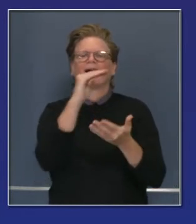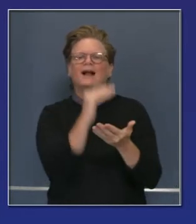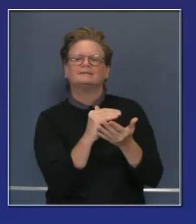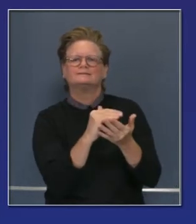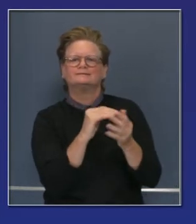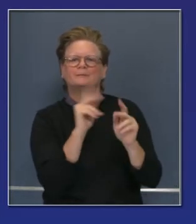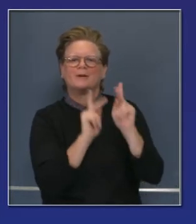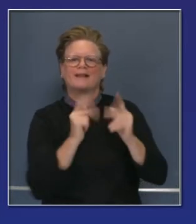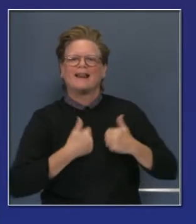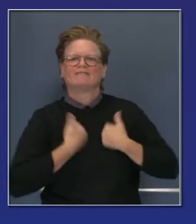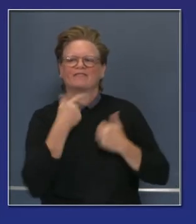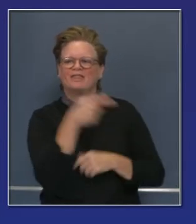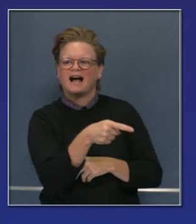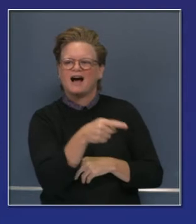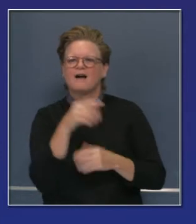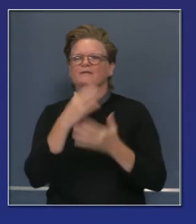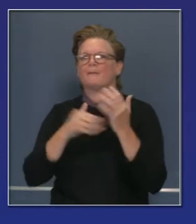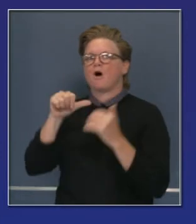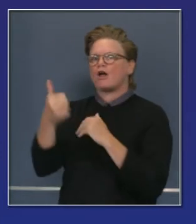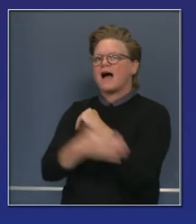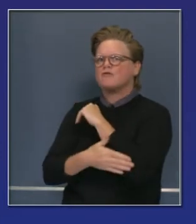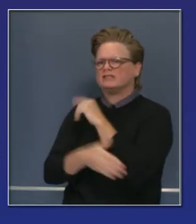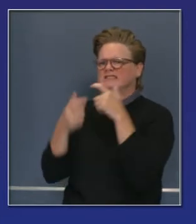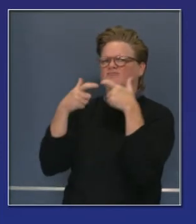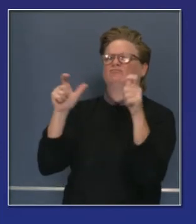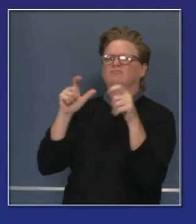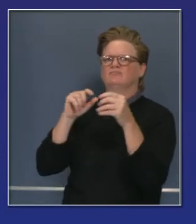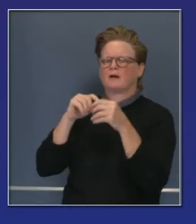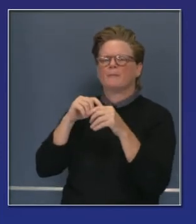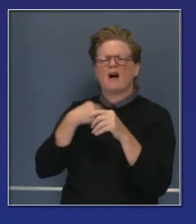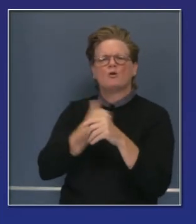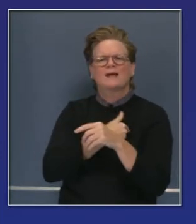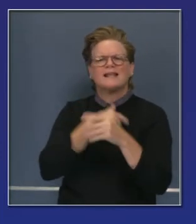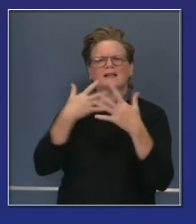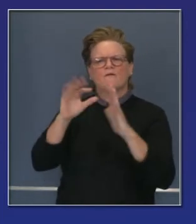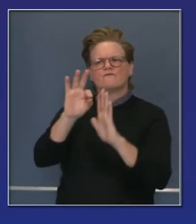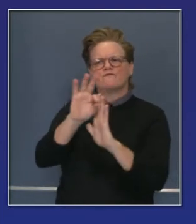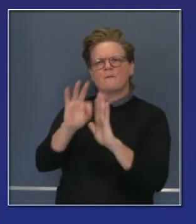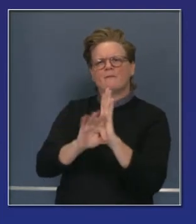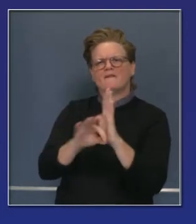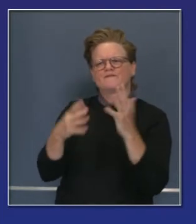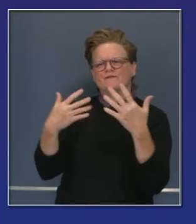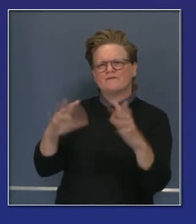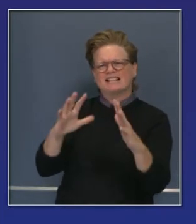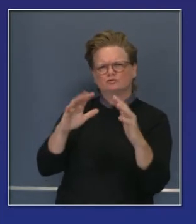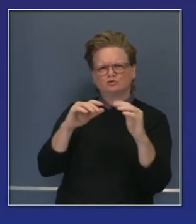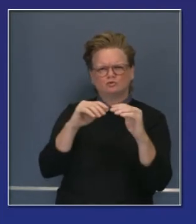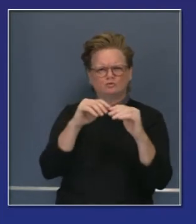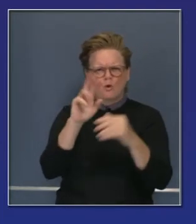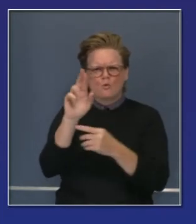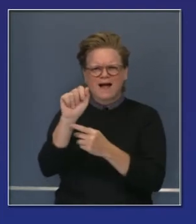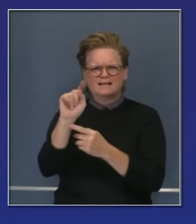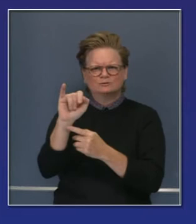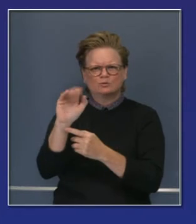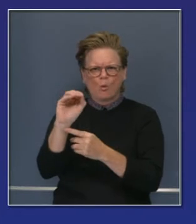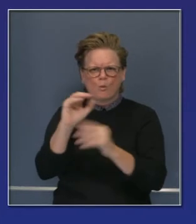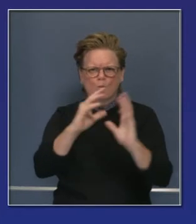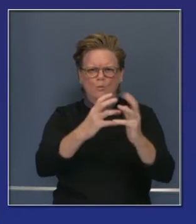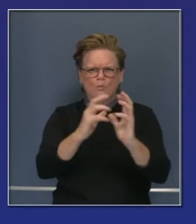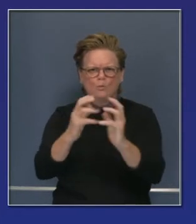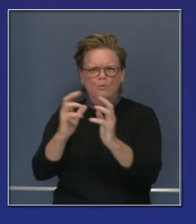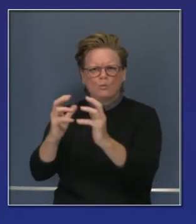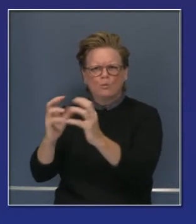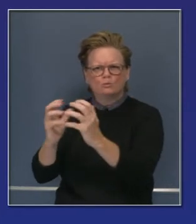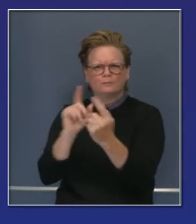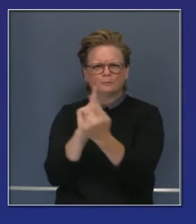7 por cada 100,000 de la población, seguiría en ese nivel morado, el de hasta arriba. El